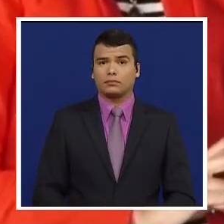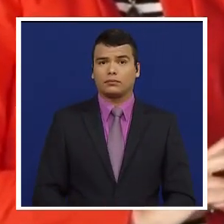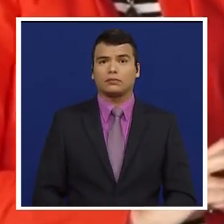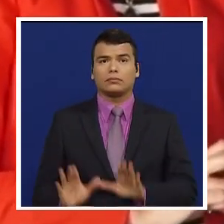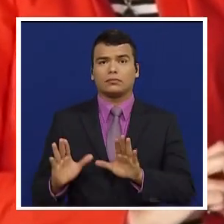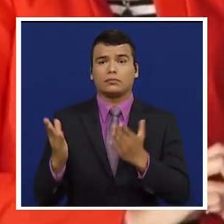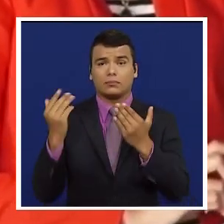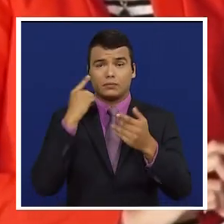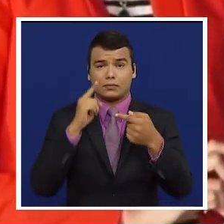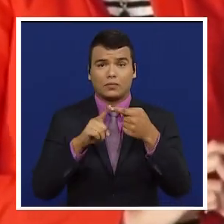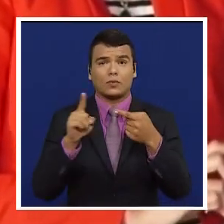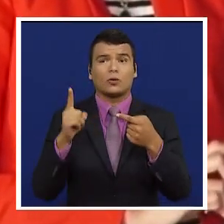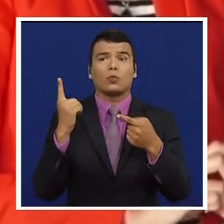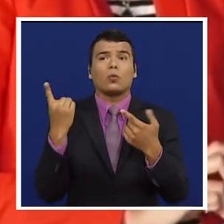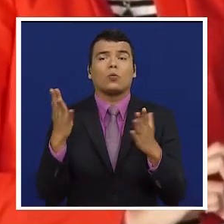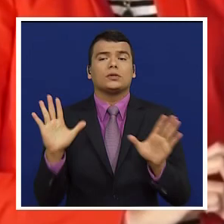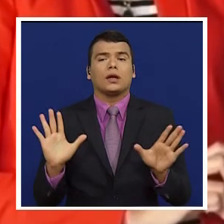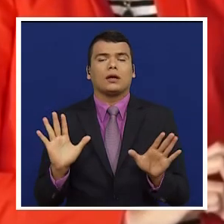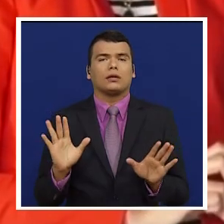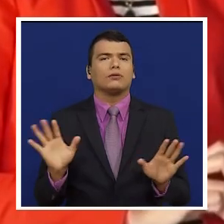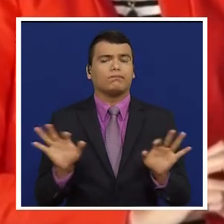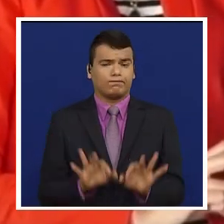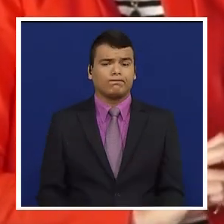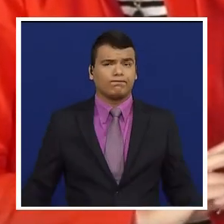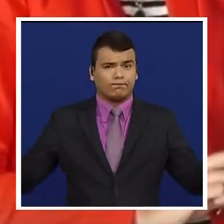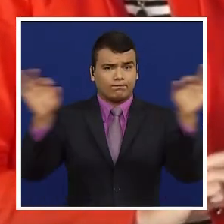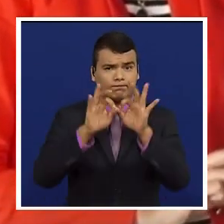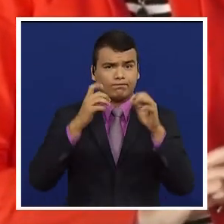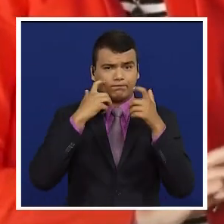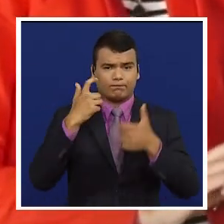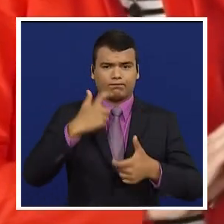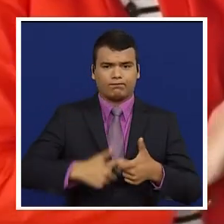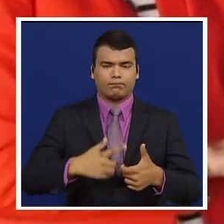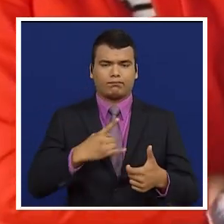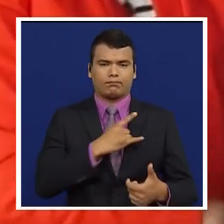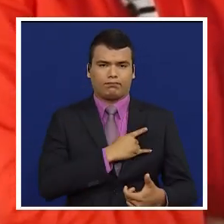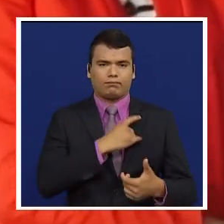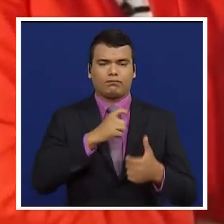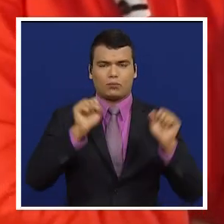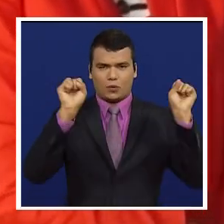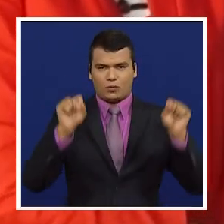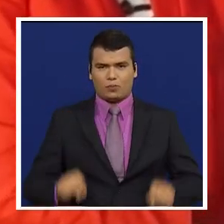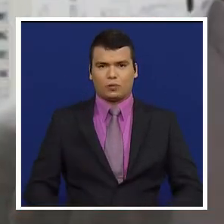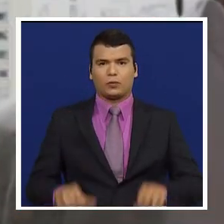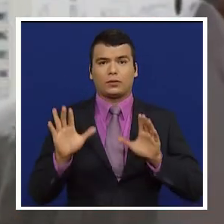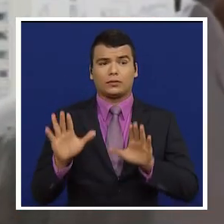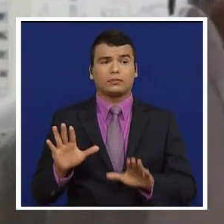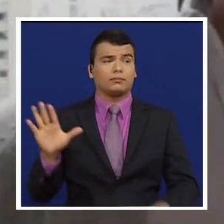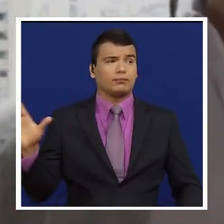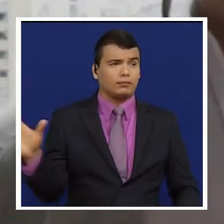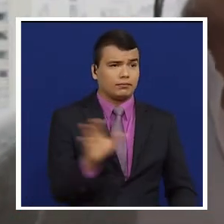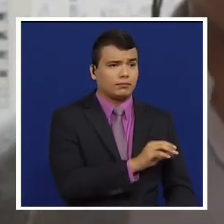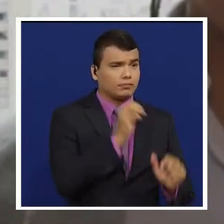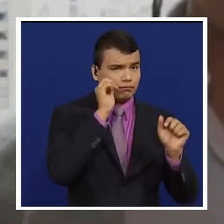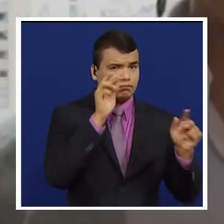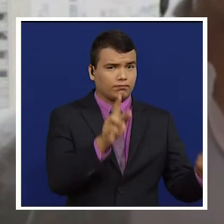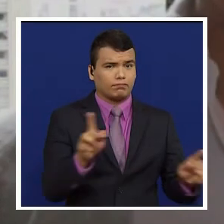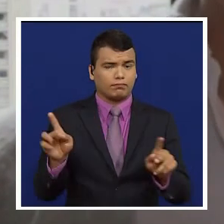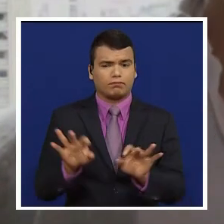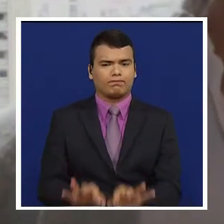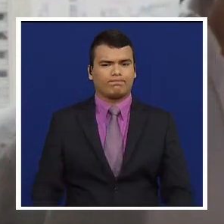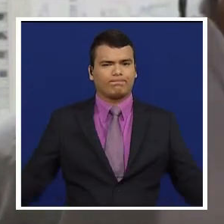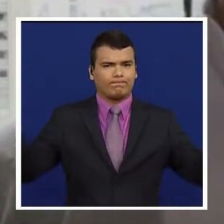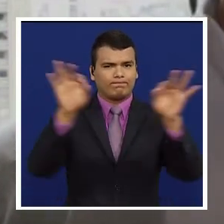el único, pero uno importante para la admisión a la educación superior. Para todos es muy importante, ya que